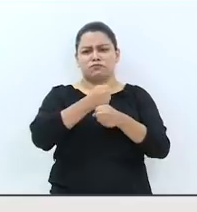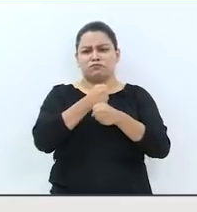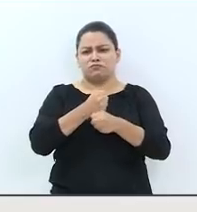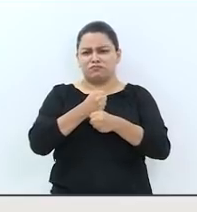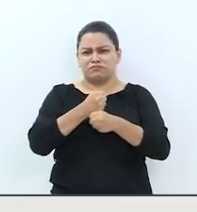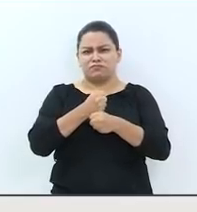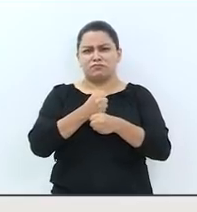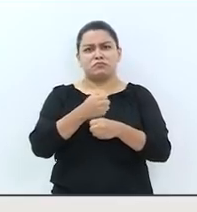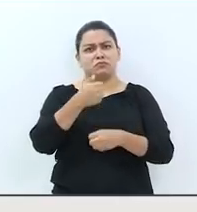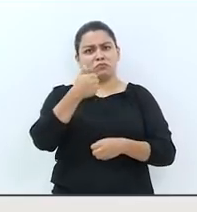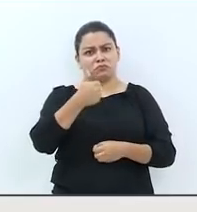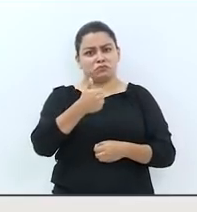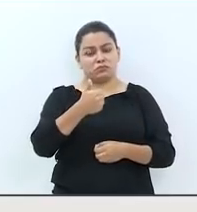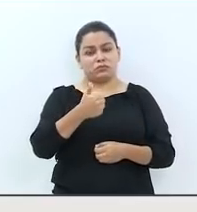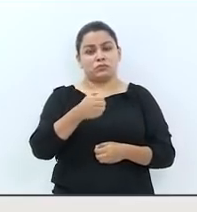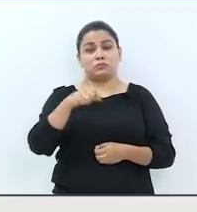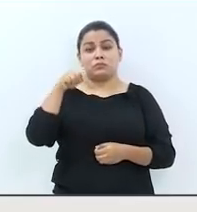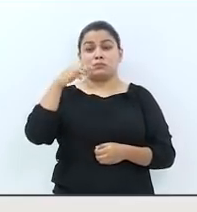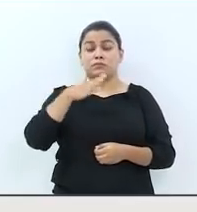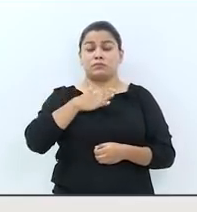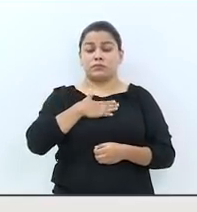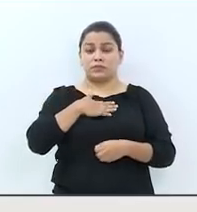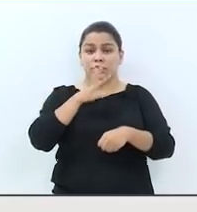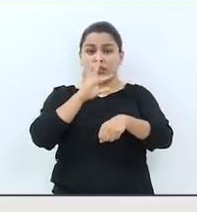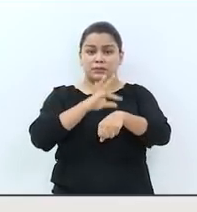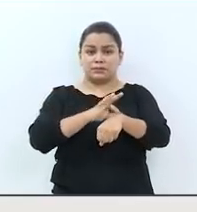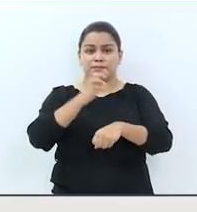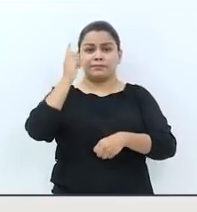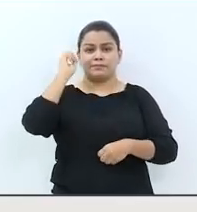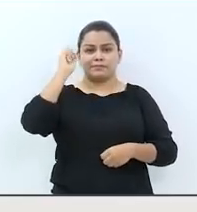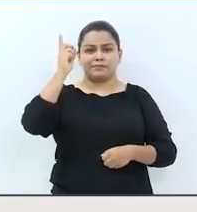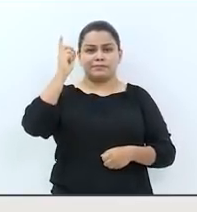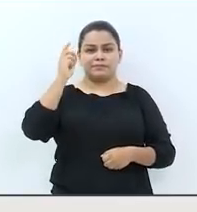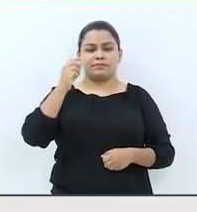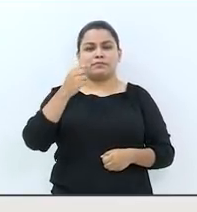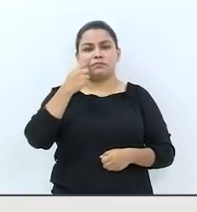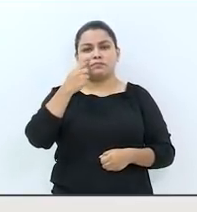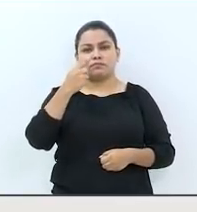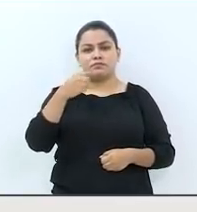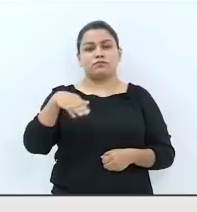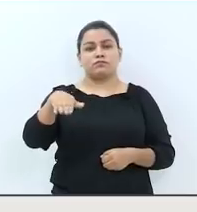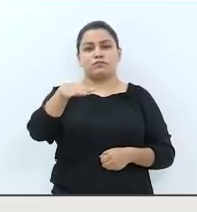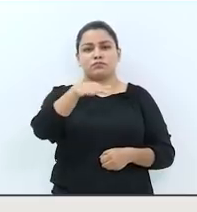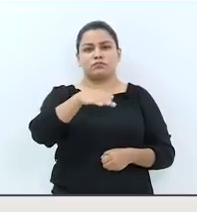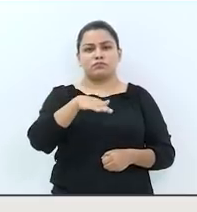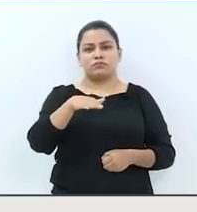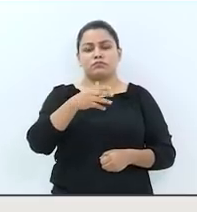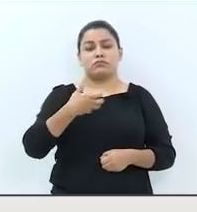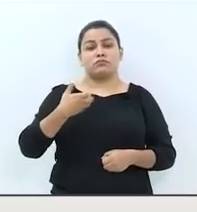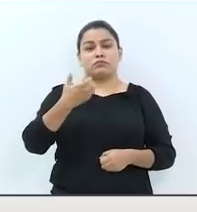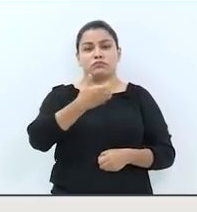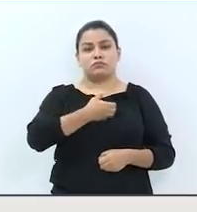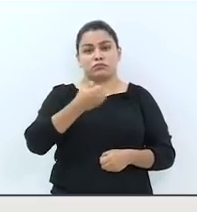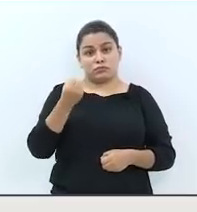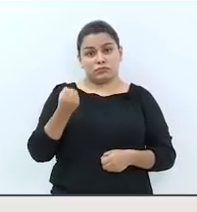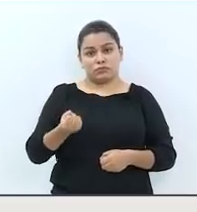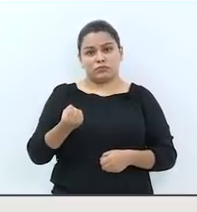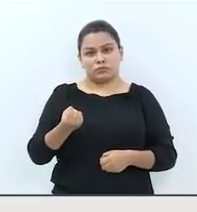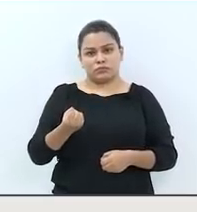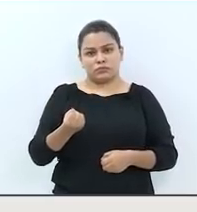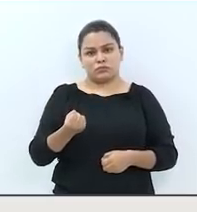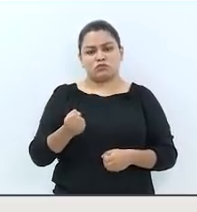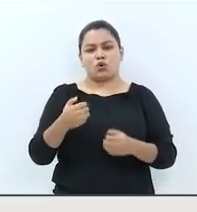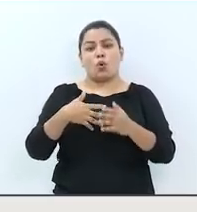positivos. Acá, desde mi experiencia como docente, pues tenemos que generar esos entornos en los cuales los estudiantes se